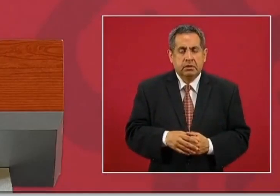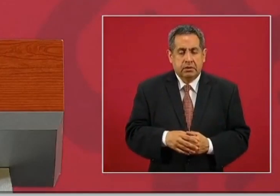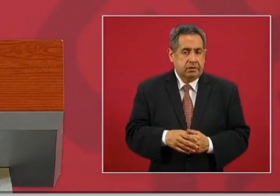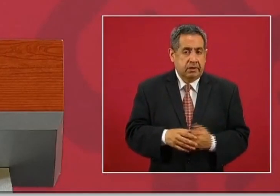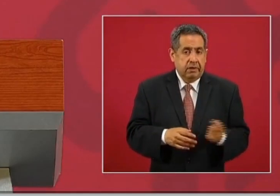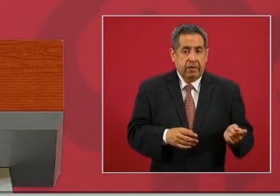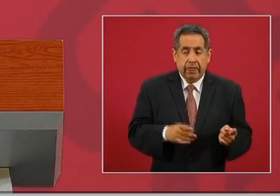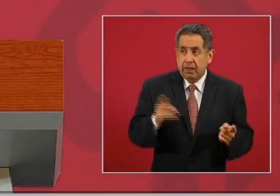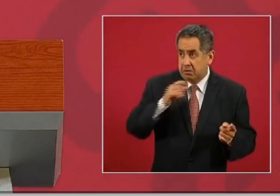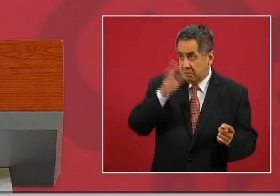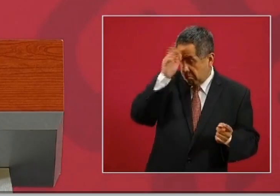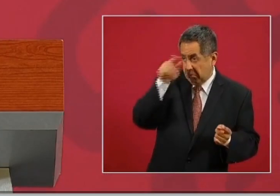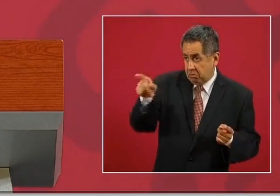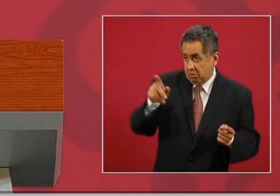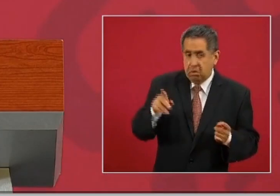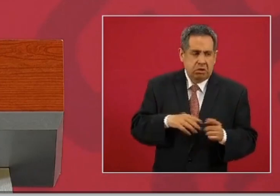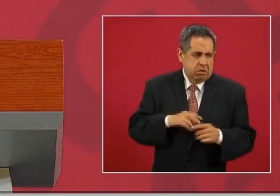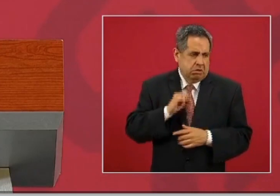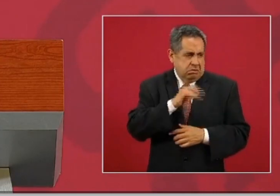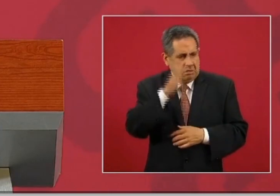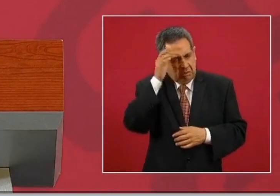a hacerse cargo del pago